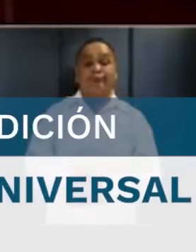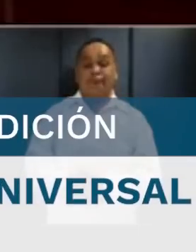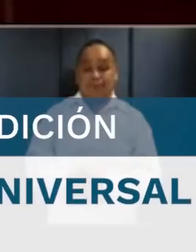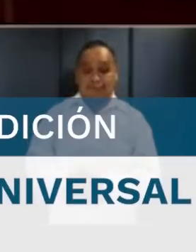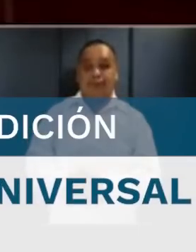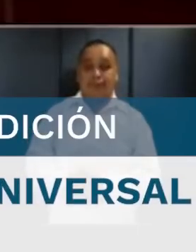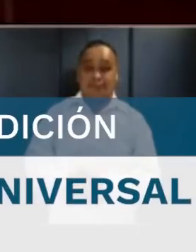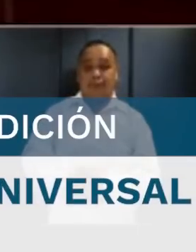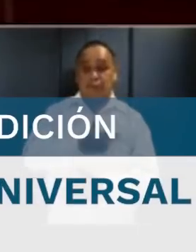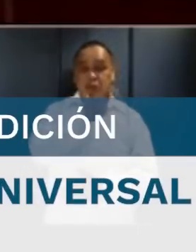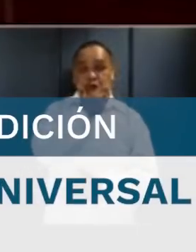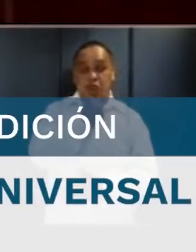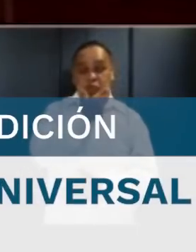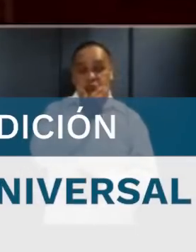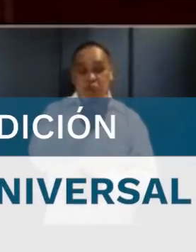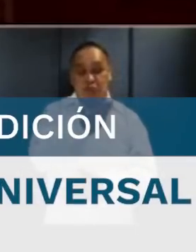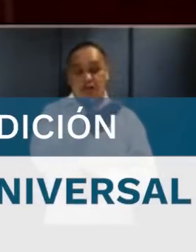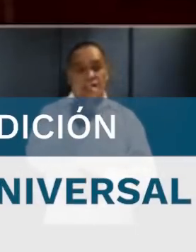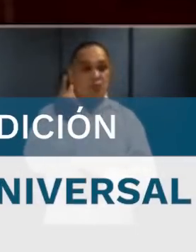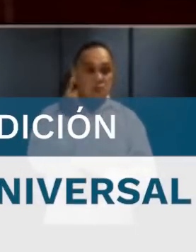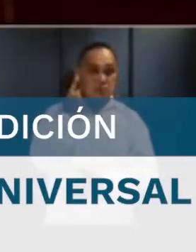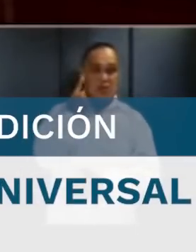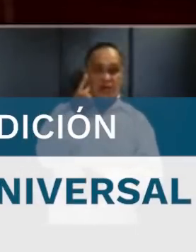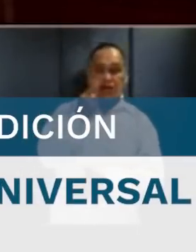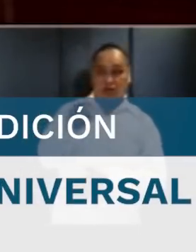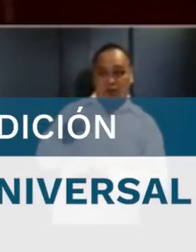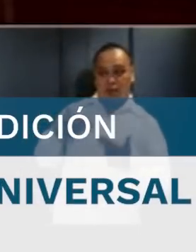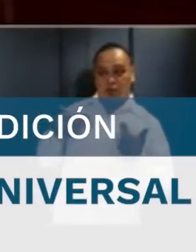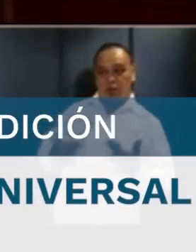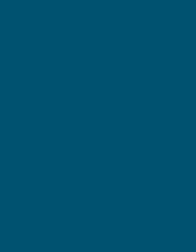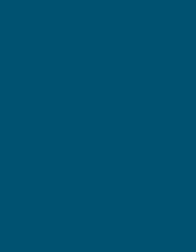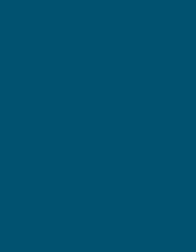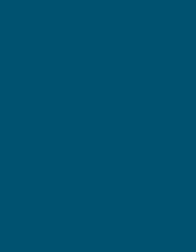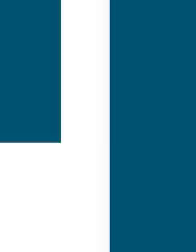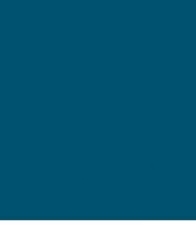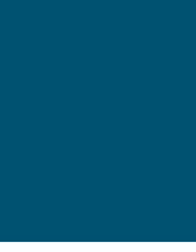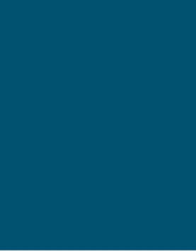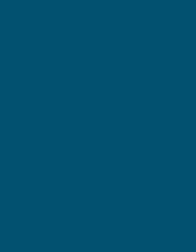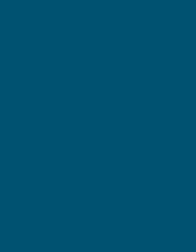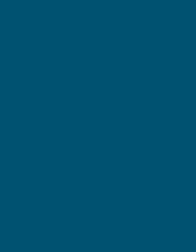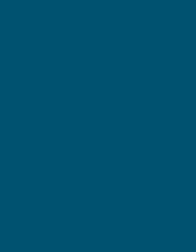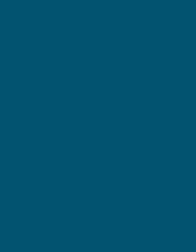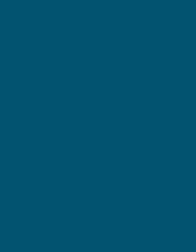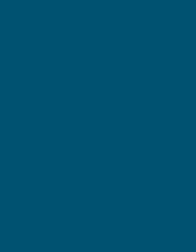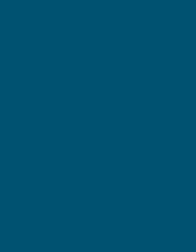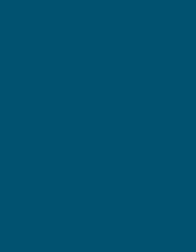millones de pesos para la compra de un terreno en el municipio de Champotón.